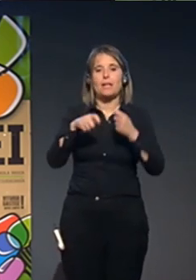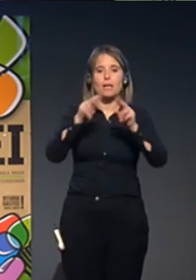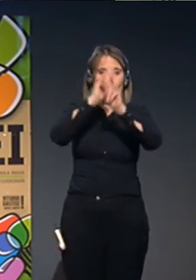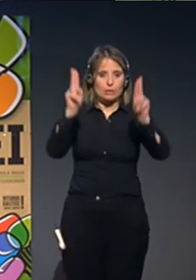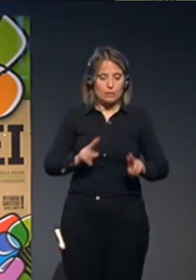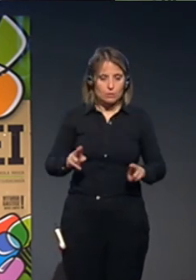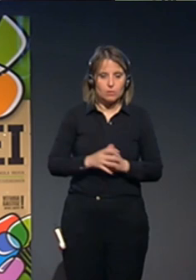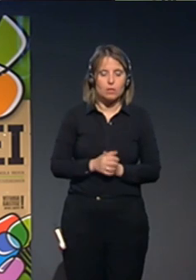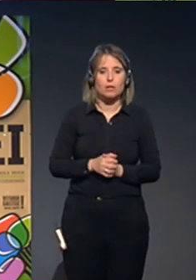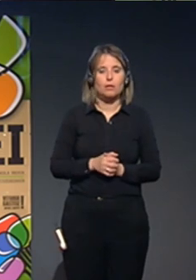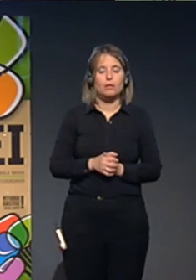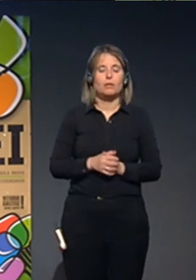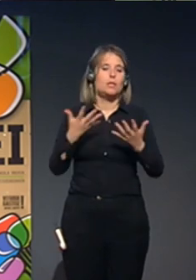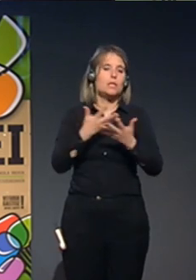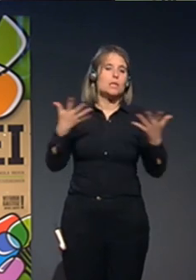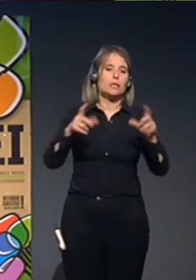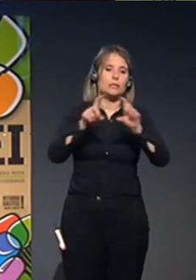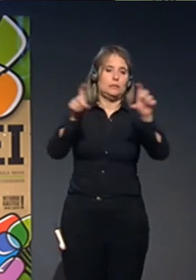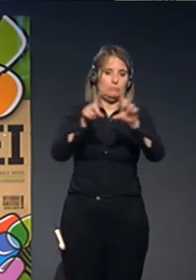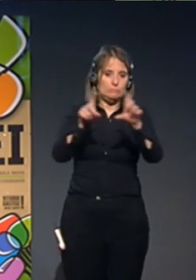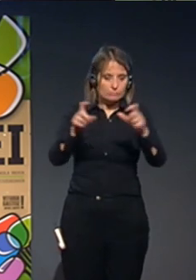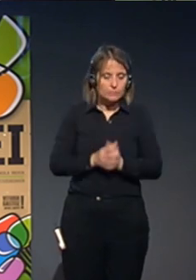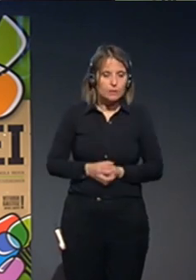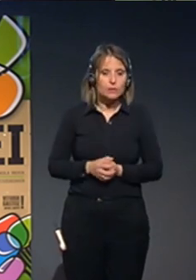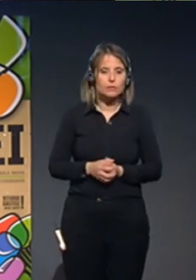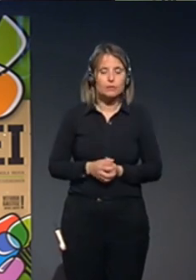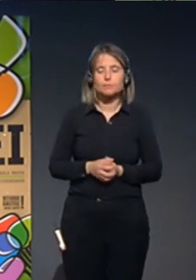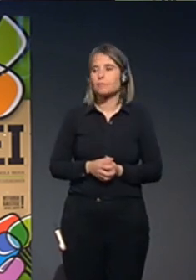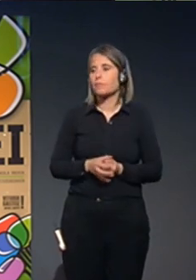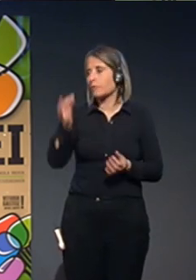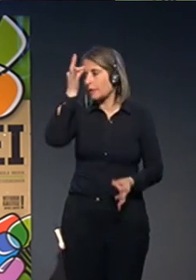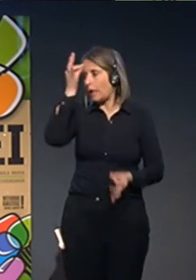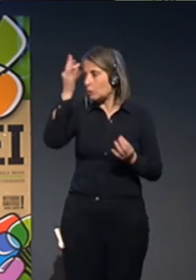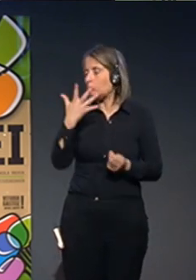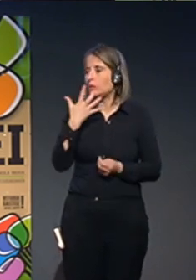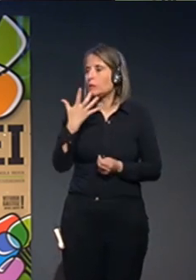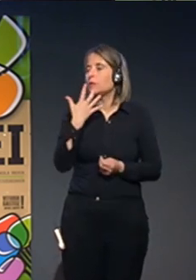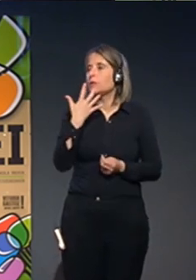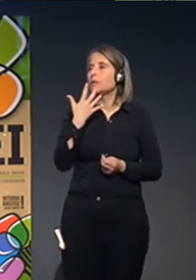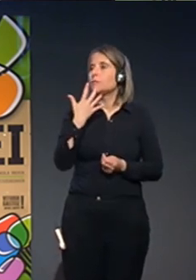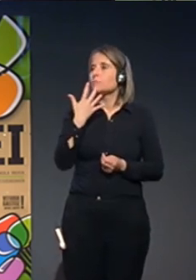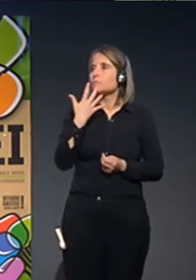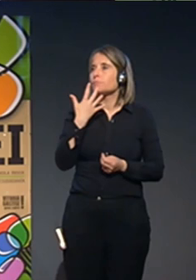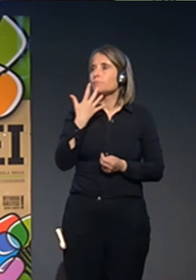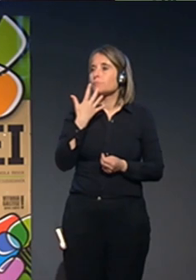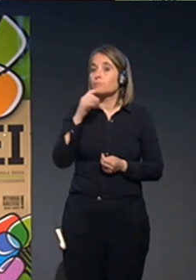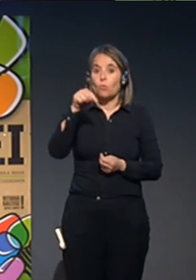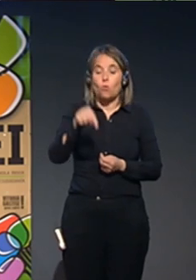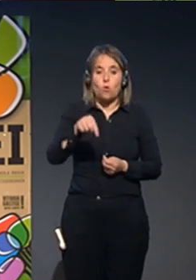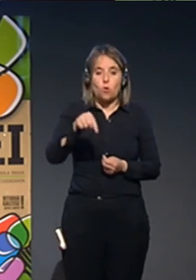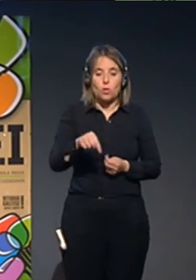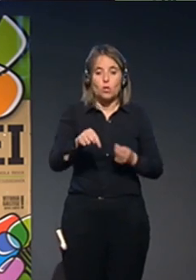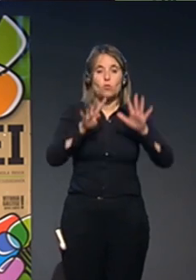internacional y de y de estas grandes compañías te doy otro dato en ese sentido es hoy hoy